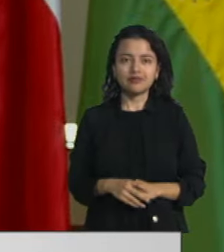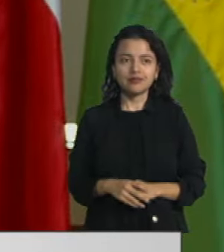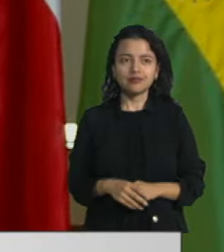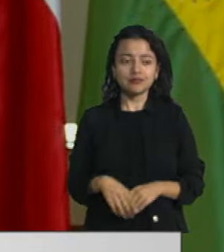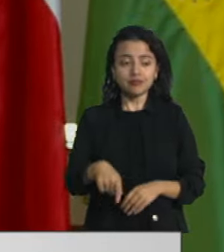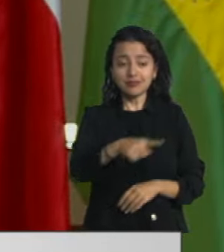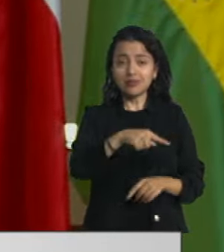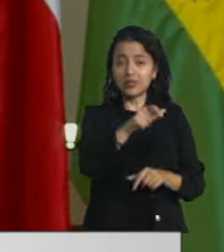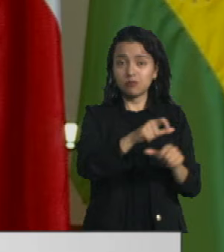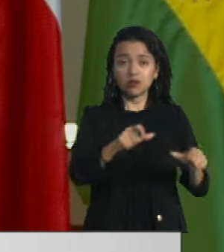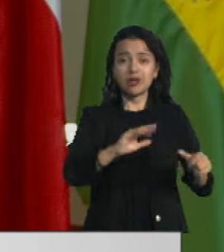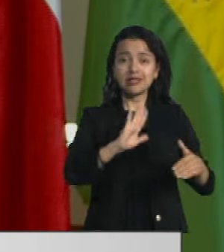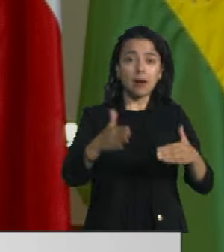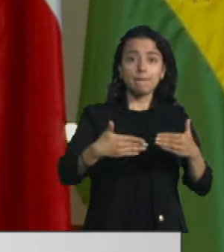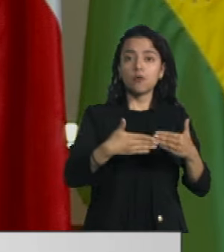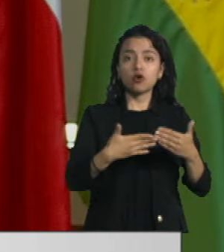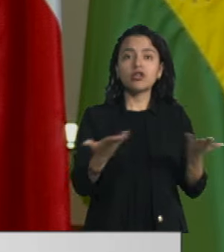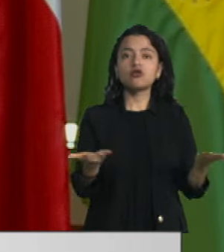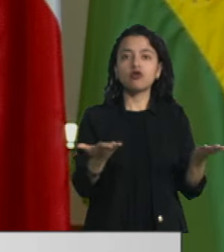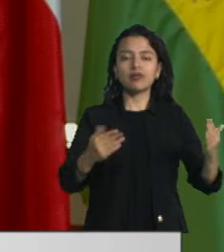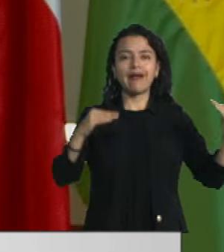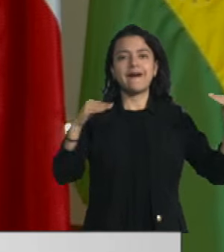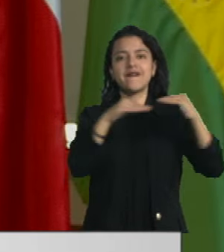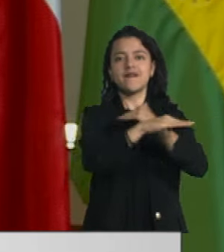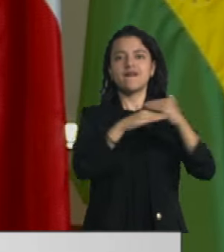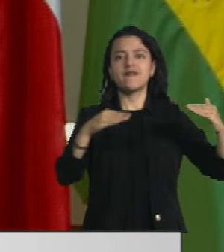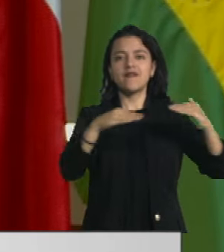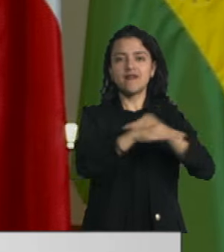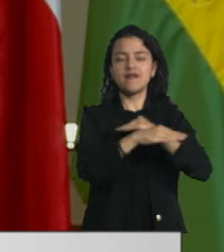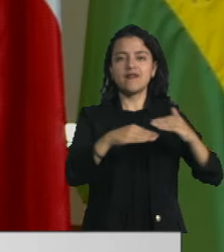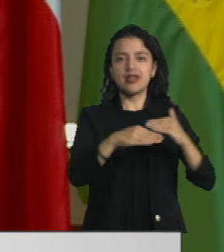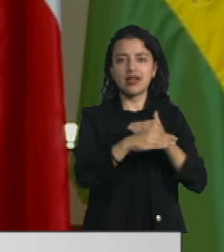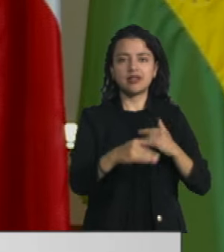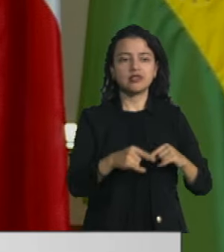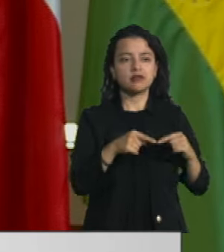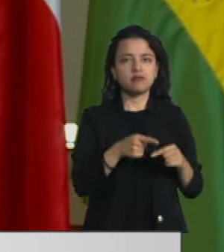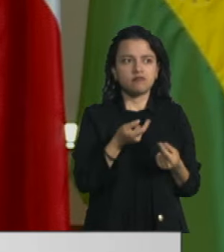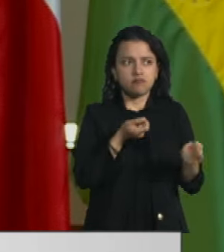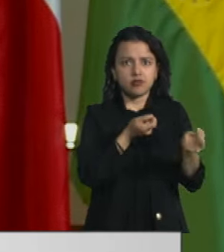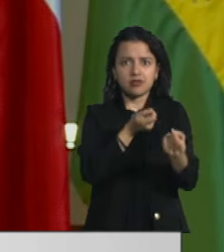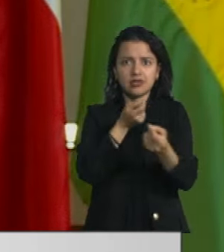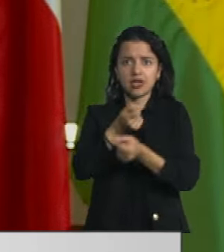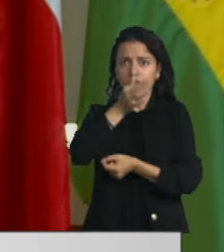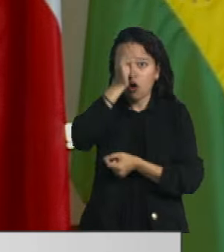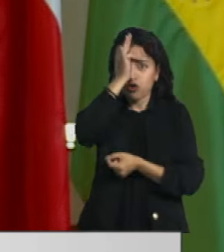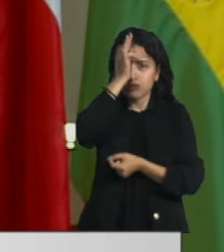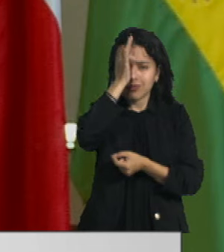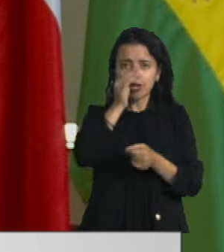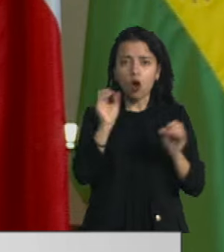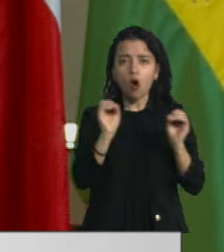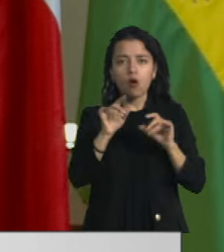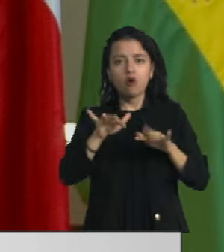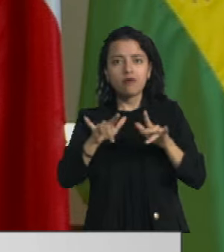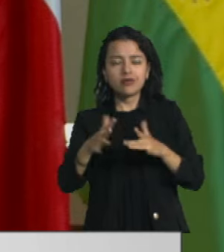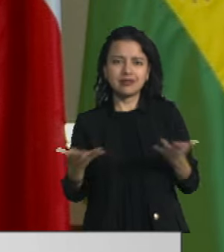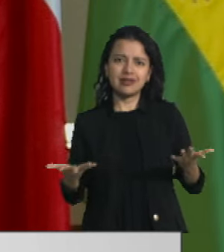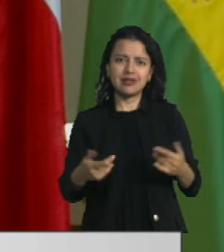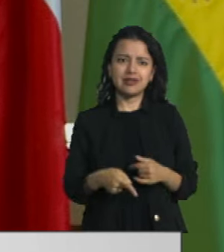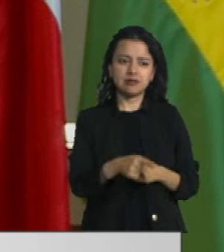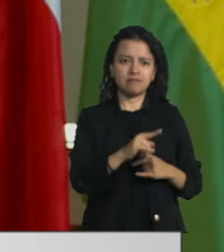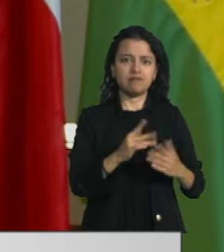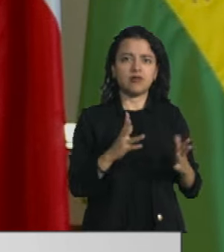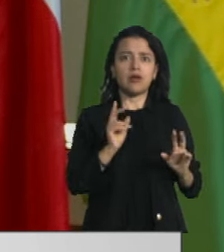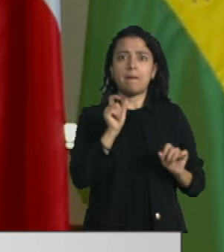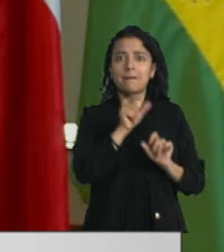encuentran bloqueando las vías de un sector principal donde están ubicados varios centros hospitalarios y oficinas, impidiendo el paso